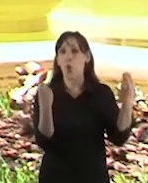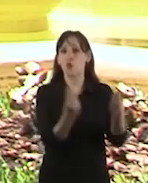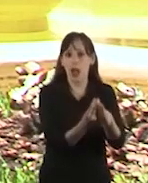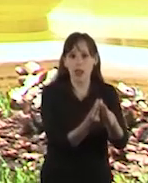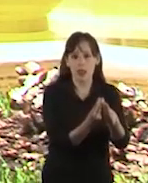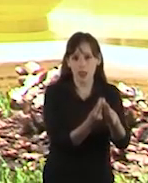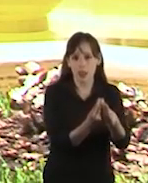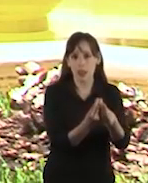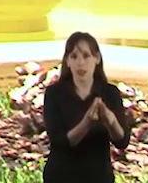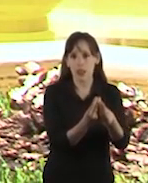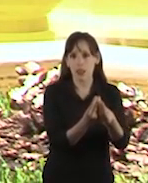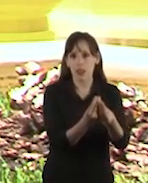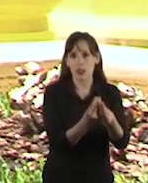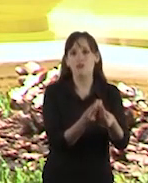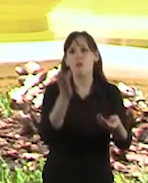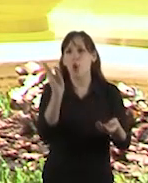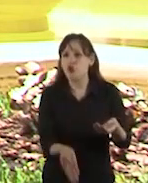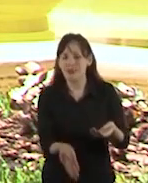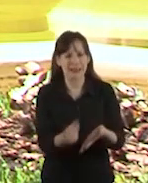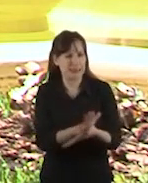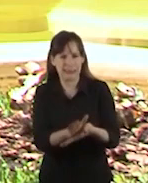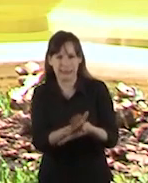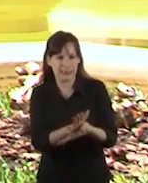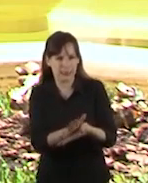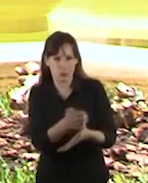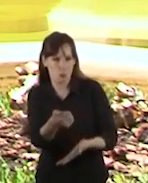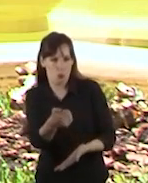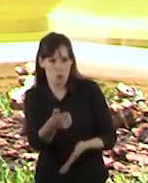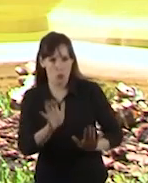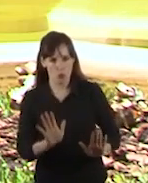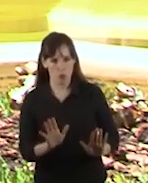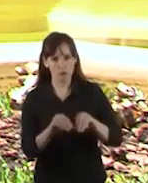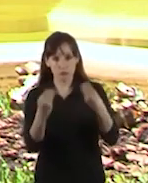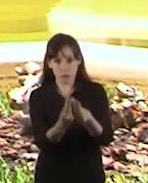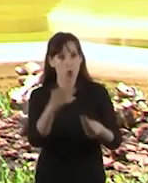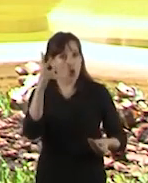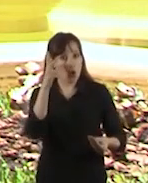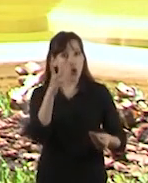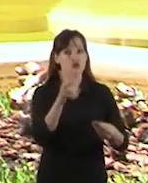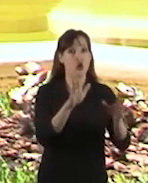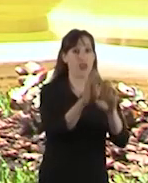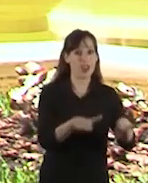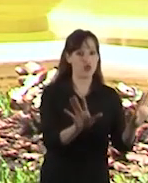bajo que se recuerda, llegando al 8 por mil.